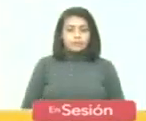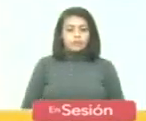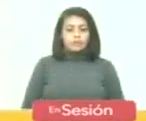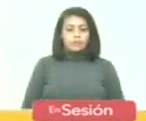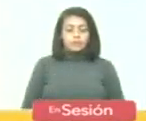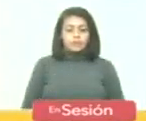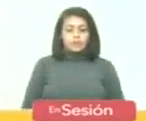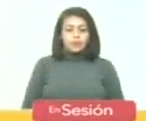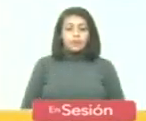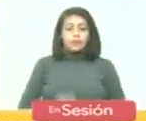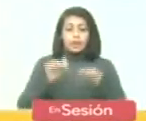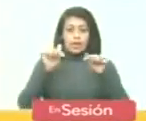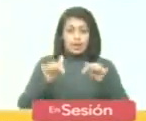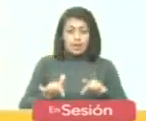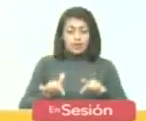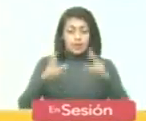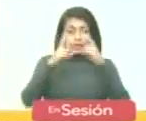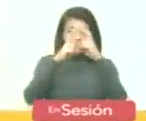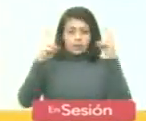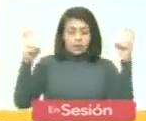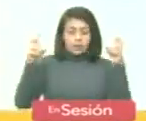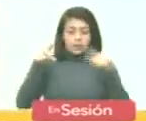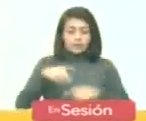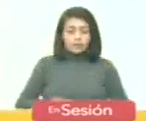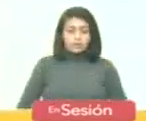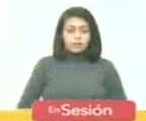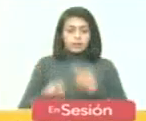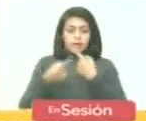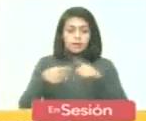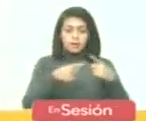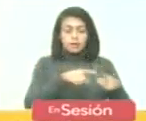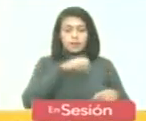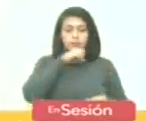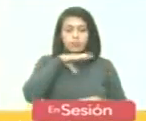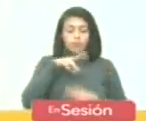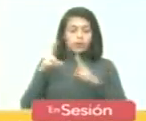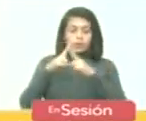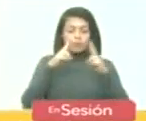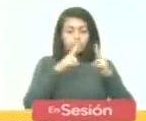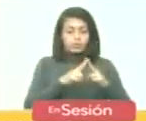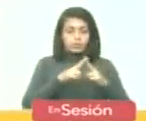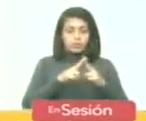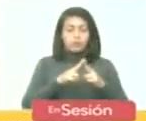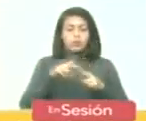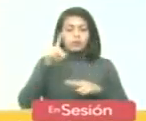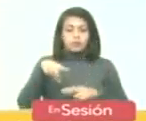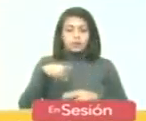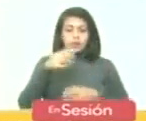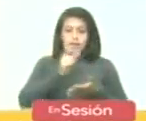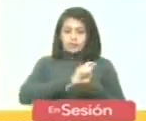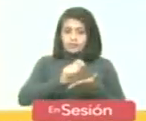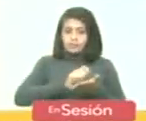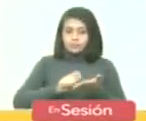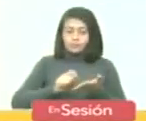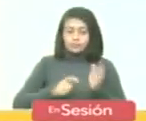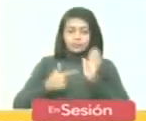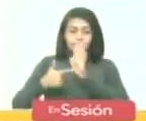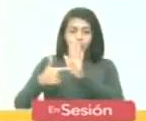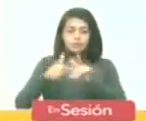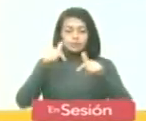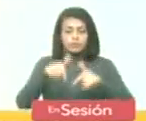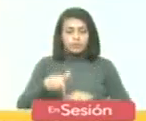Sobre este asunto, bueno, diversos historiadores, conocedores de la materia, han escrito, se han referido en este